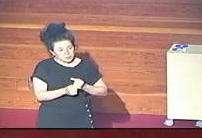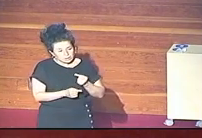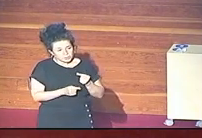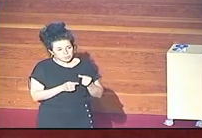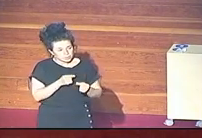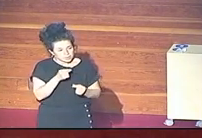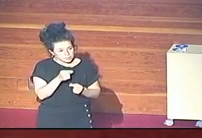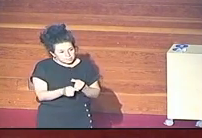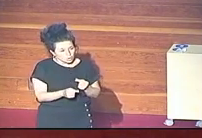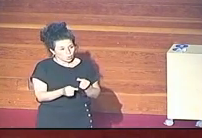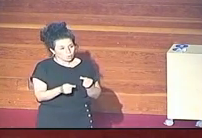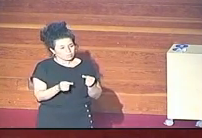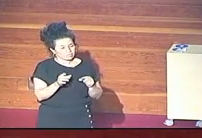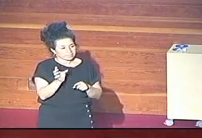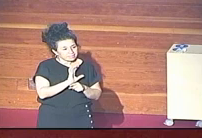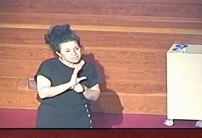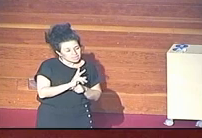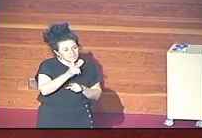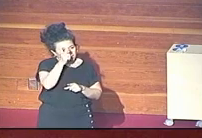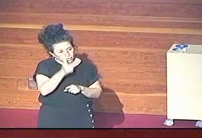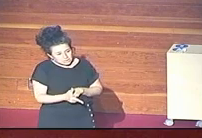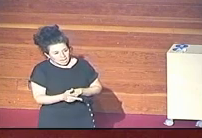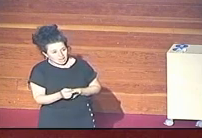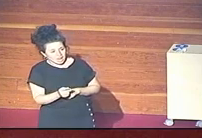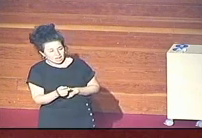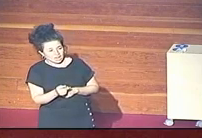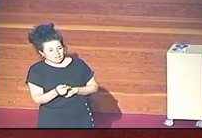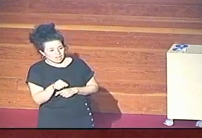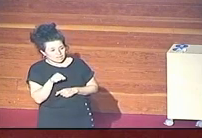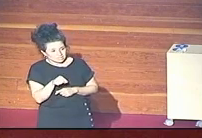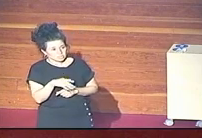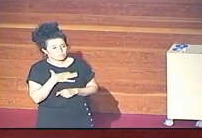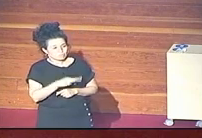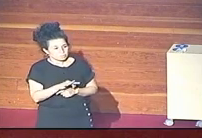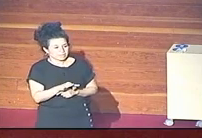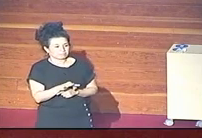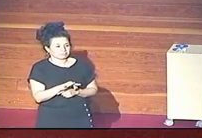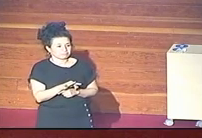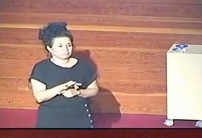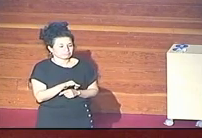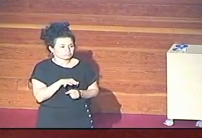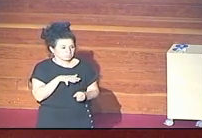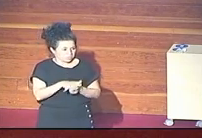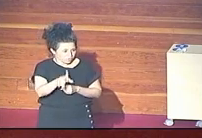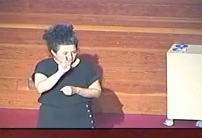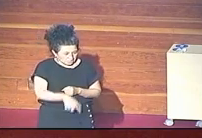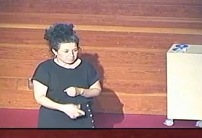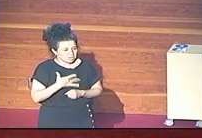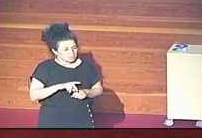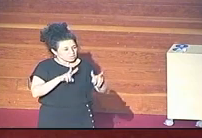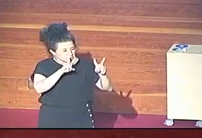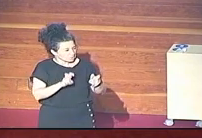el mundo del cine y de los documentales bueno pues pueden llegar a parte de tocar temas mucho más en